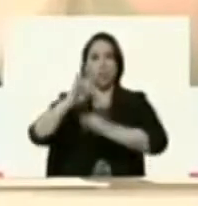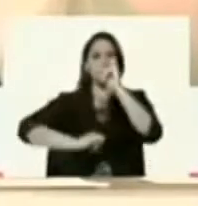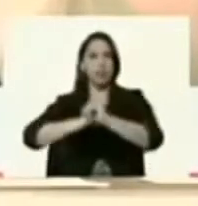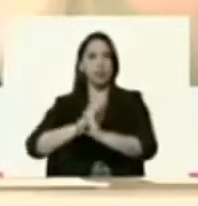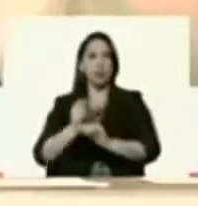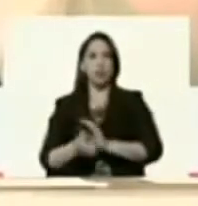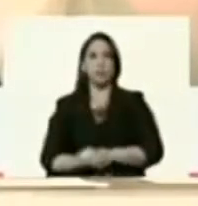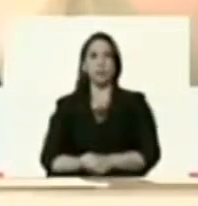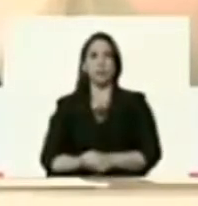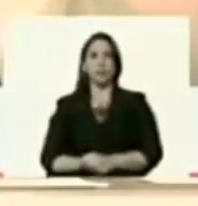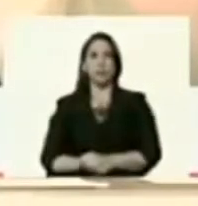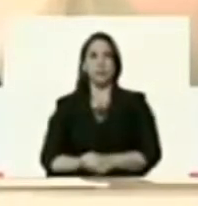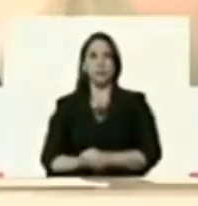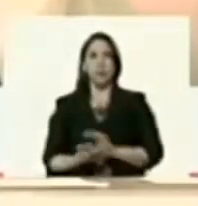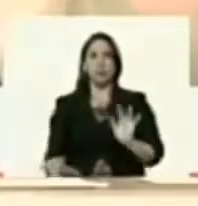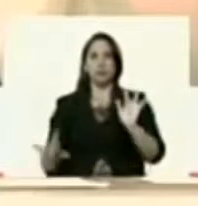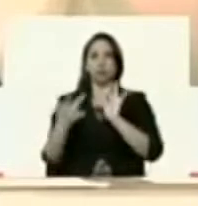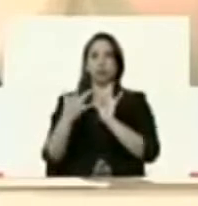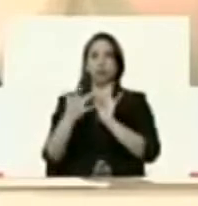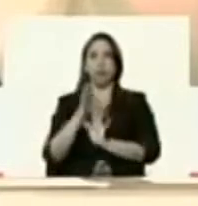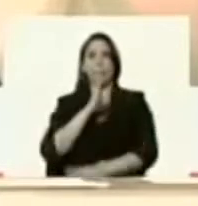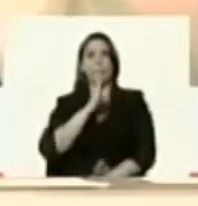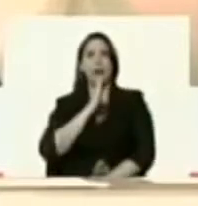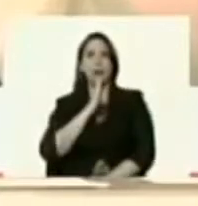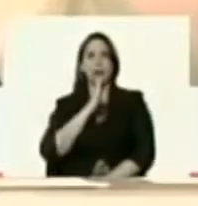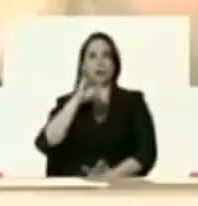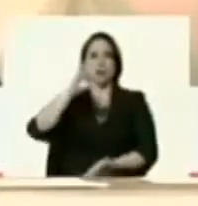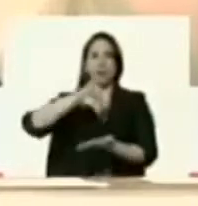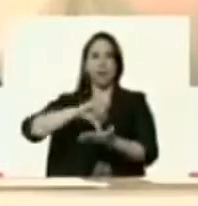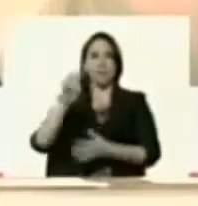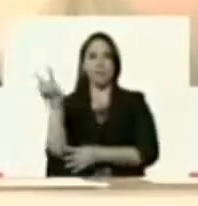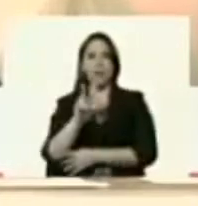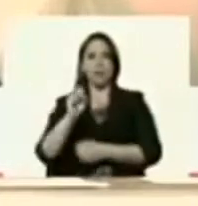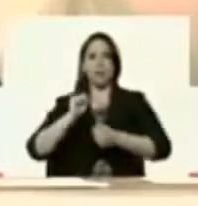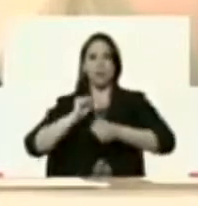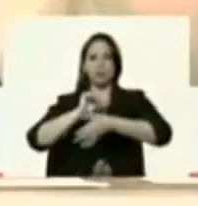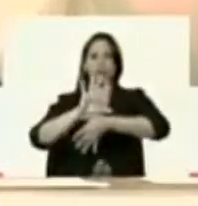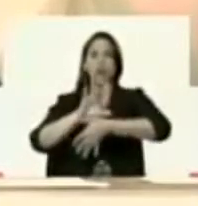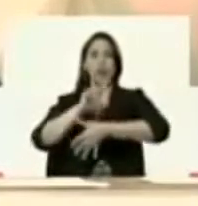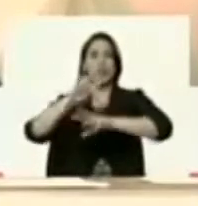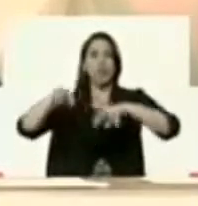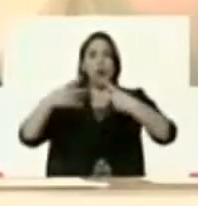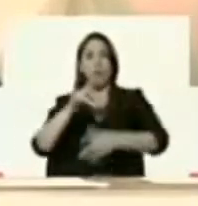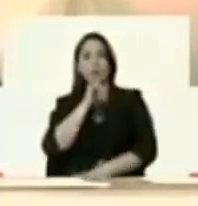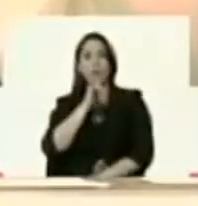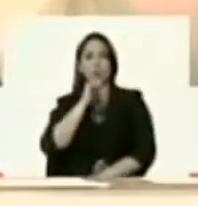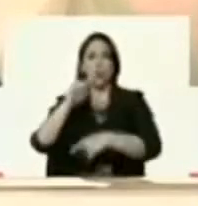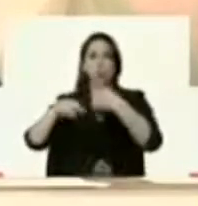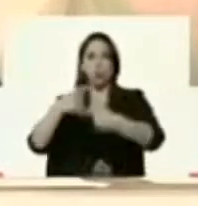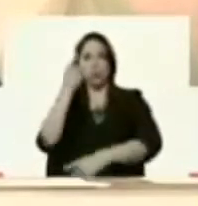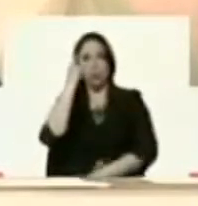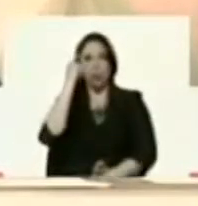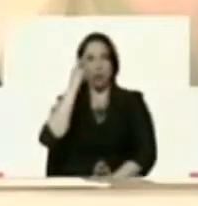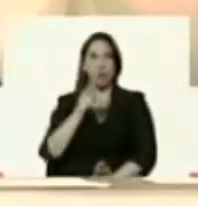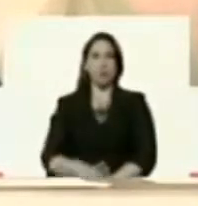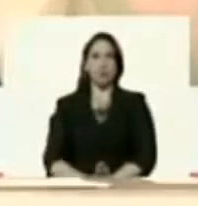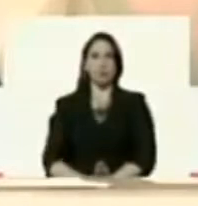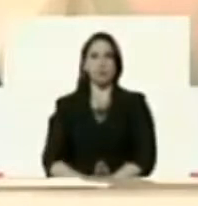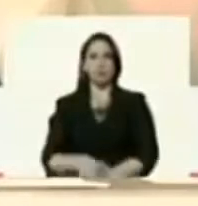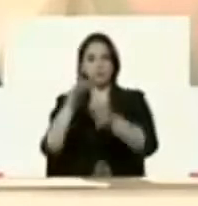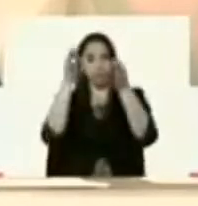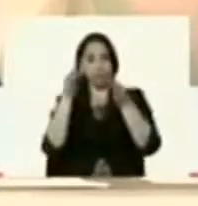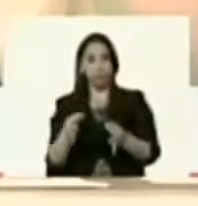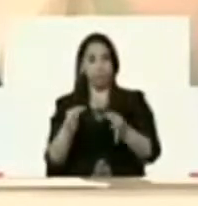internacional a través de las cuentas del Banco Central de Venezuela. Esos son nuevos anuncios para los próximos días. Y efectivamente,